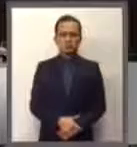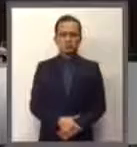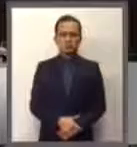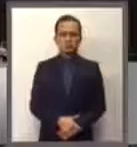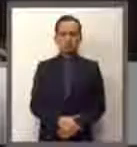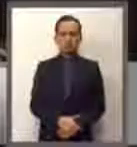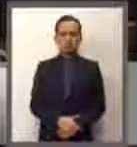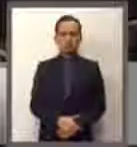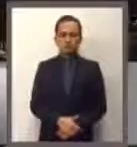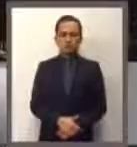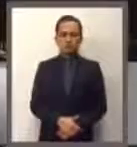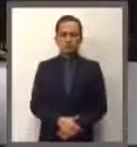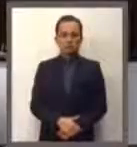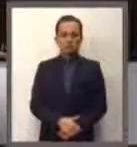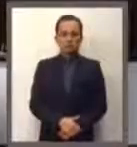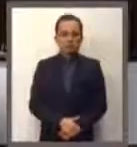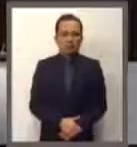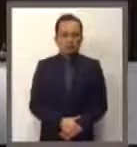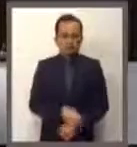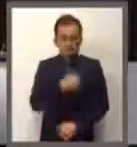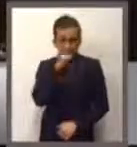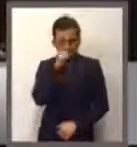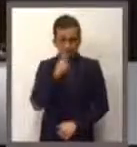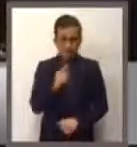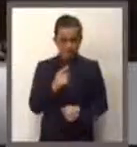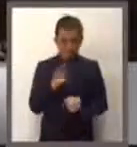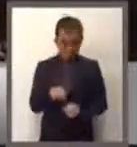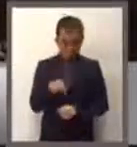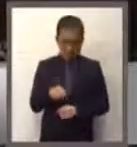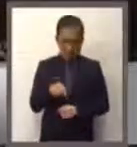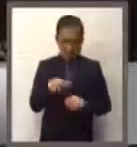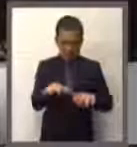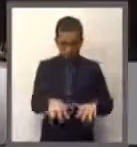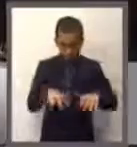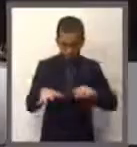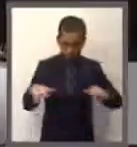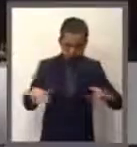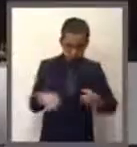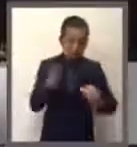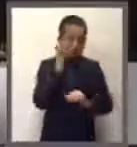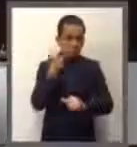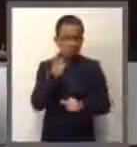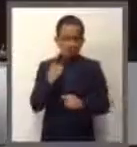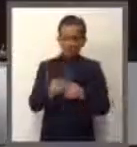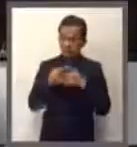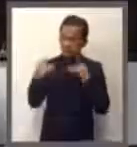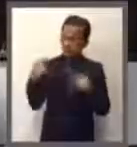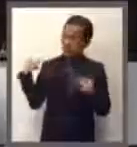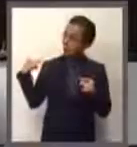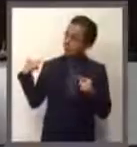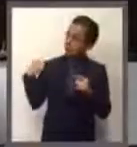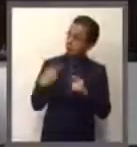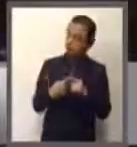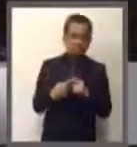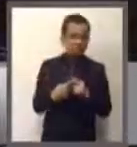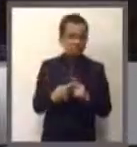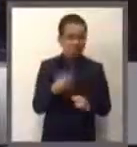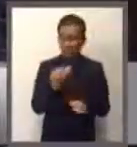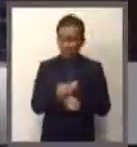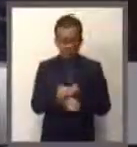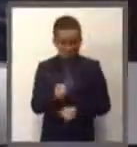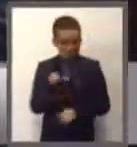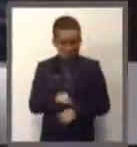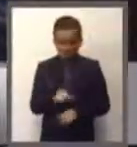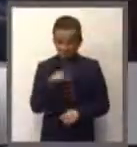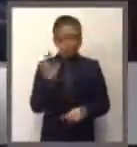Este debe ser el momento más triste de la historia de este recinto, más allá, más incluso que aquella vez